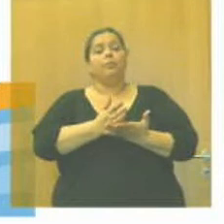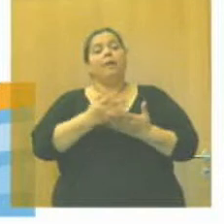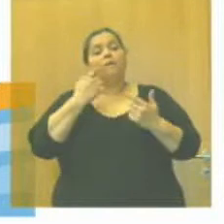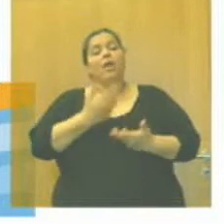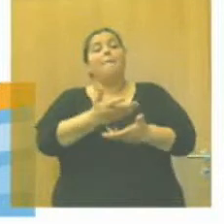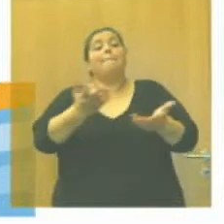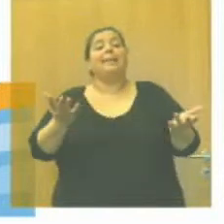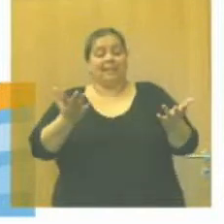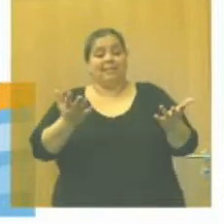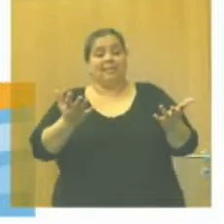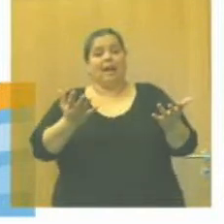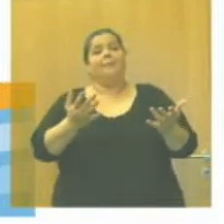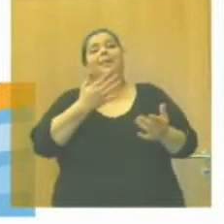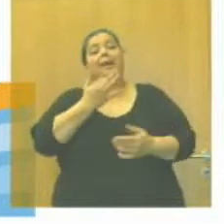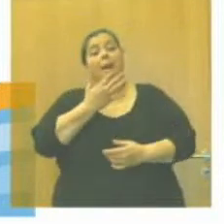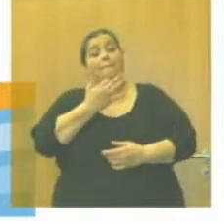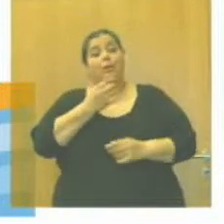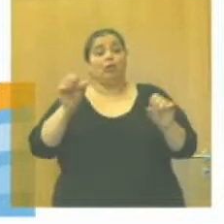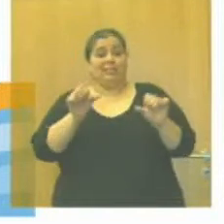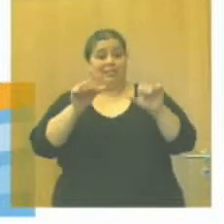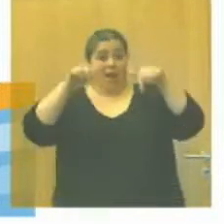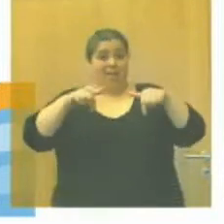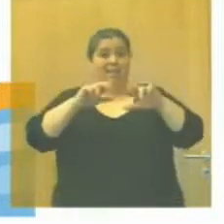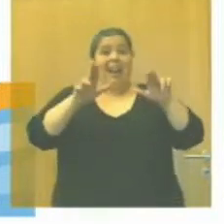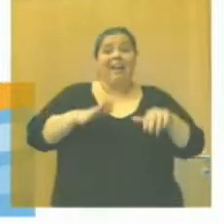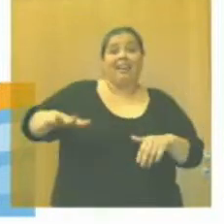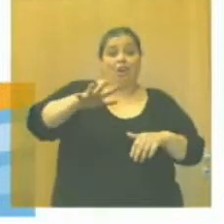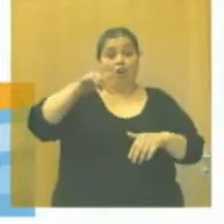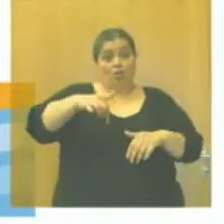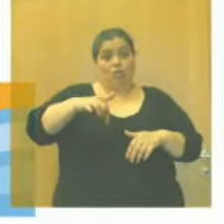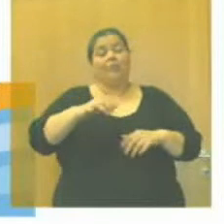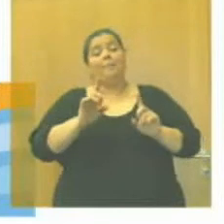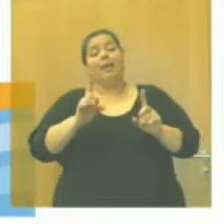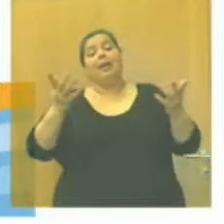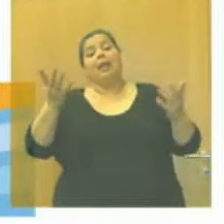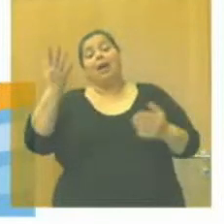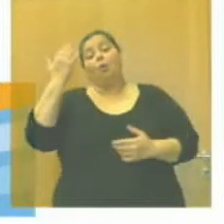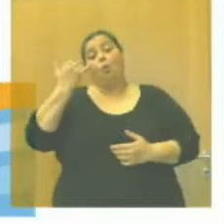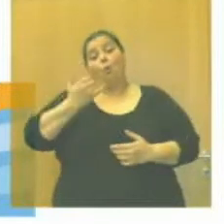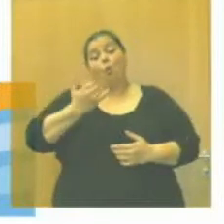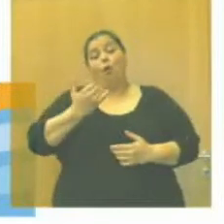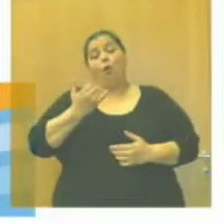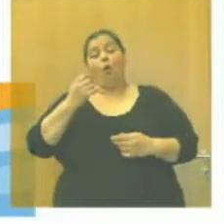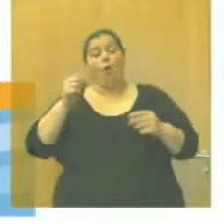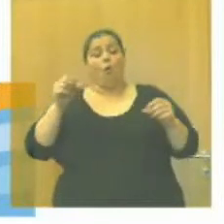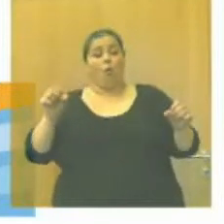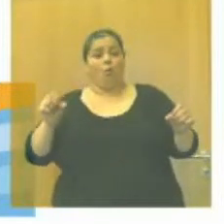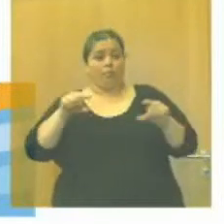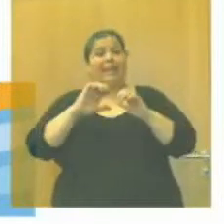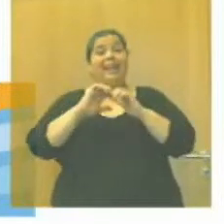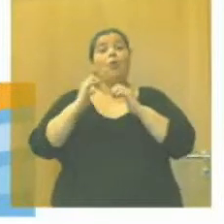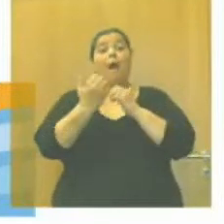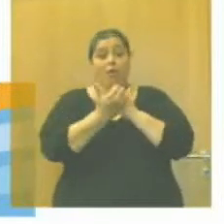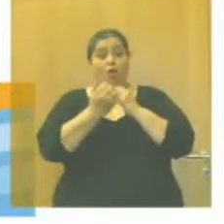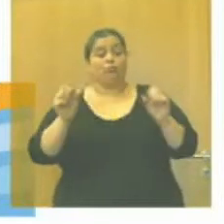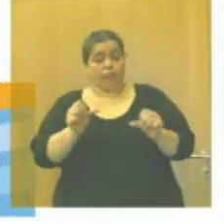un poco los ejemplos que se han hecho aquí en la región. Hemos tenido una implementación en Ecuador, donde